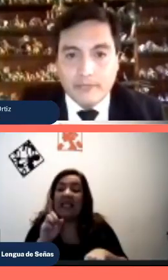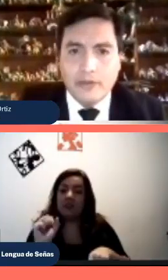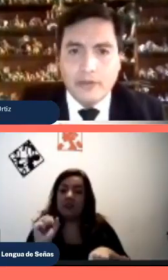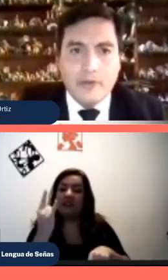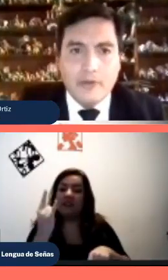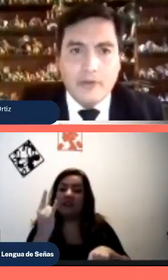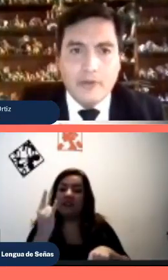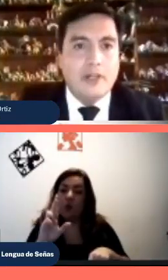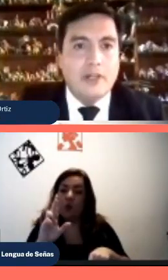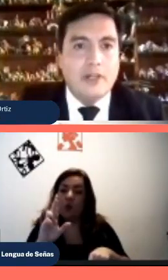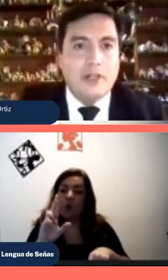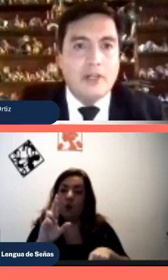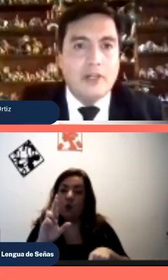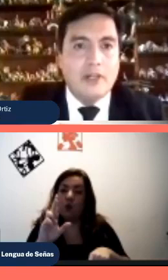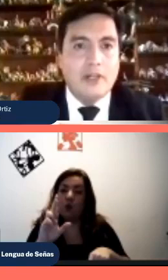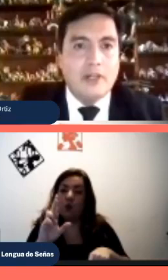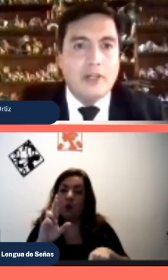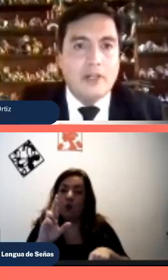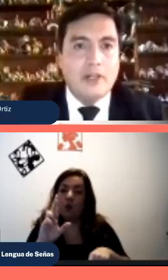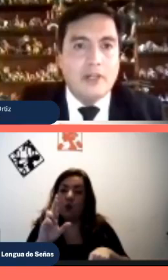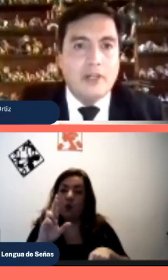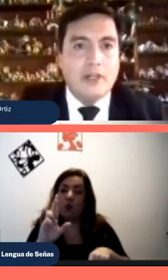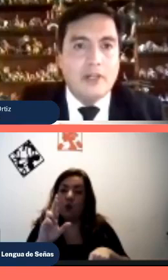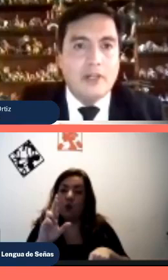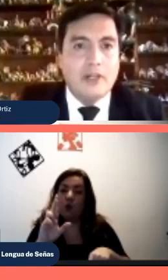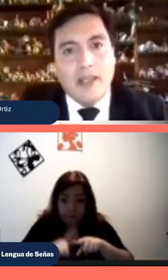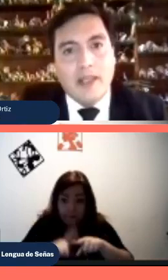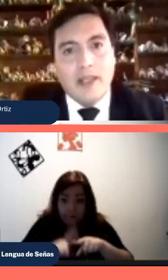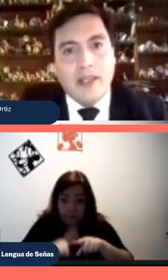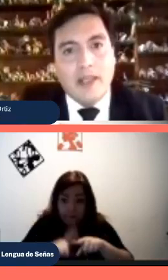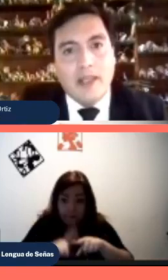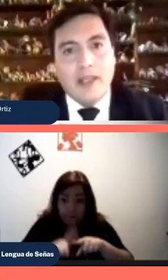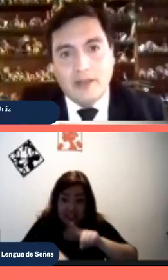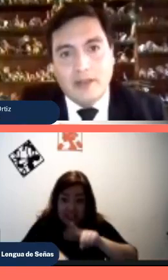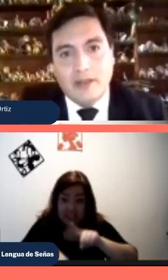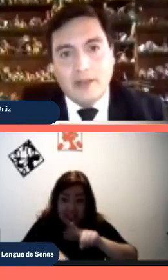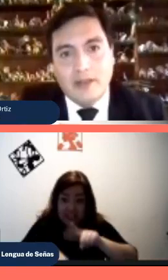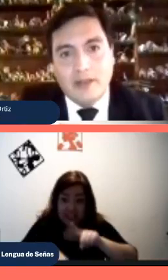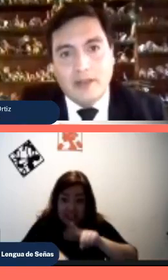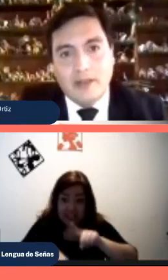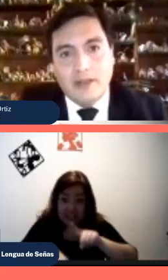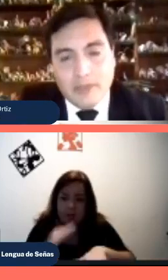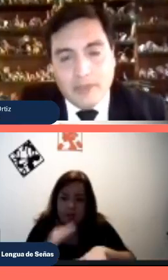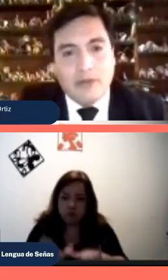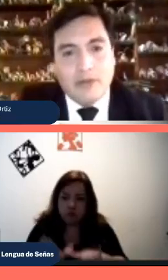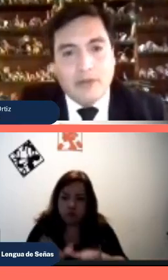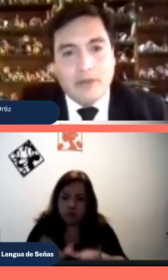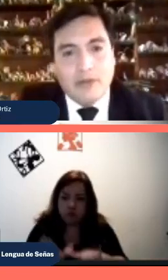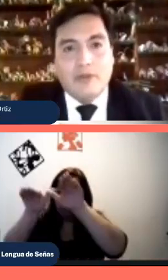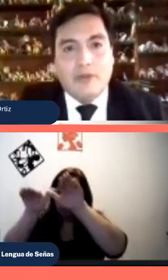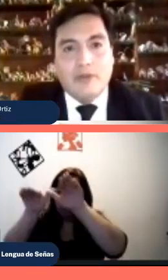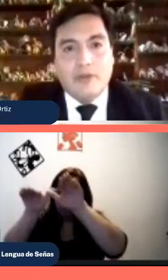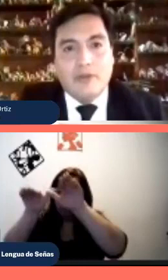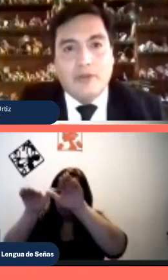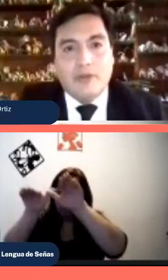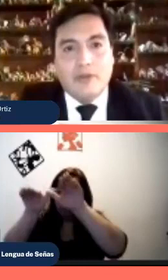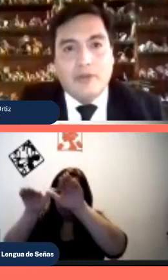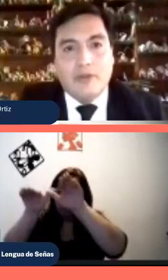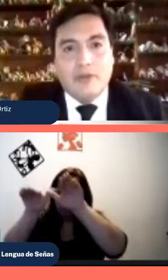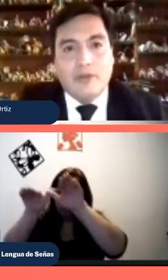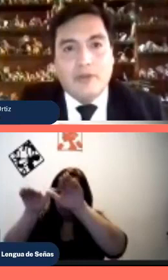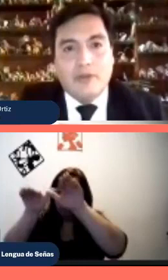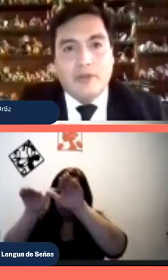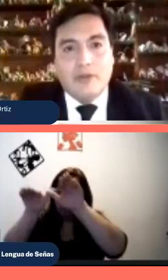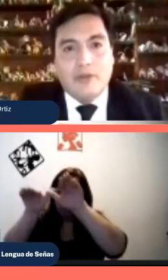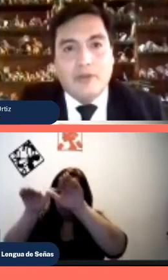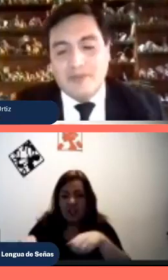Estos pterosaurios son reptiles voladores y son parientes de los dinosaurios. No son